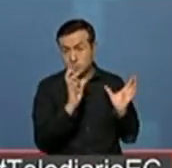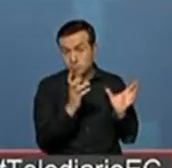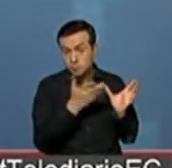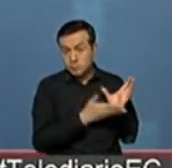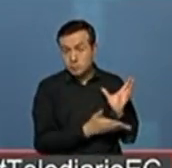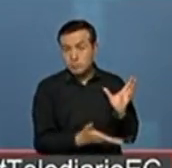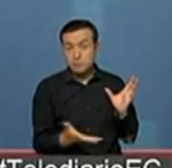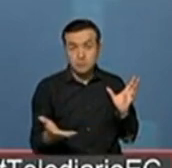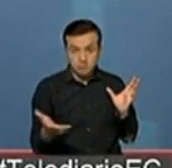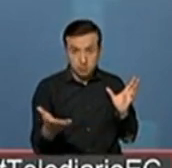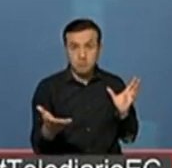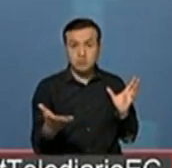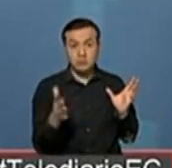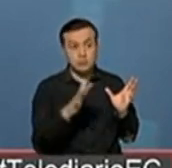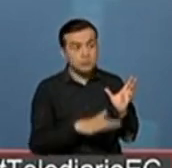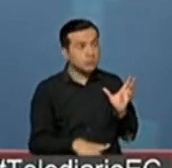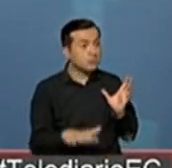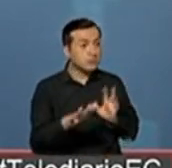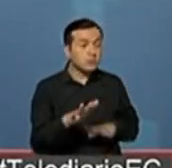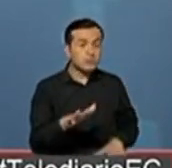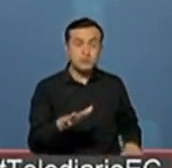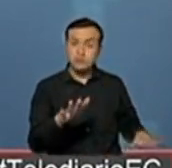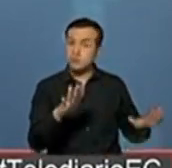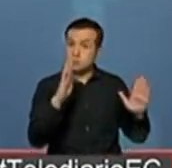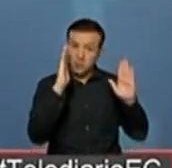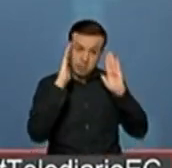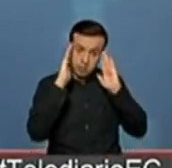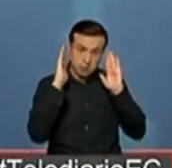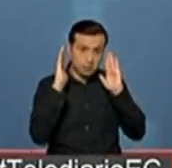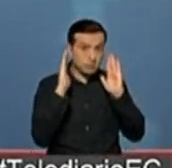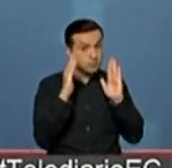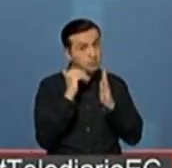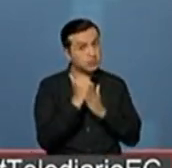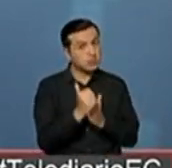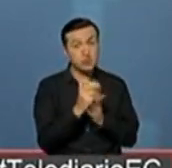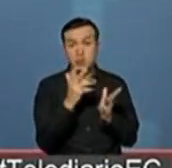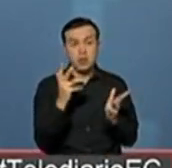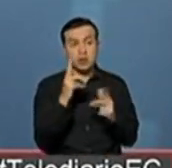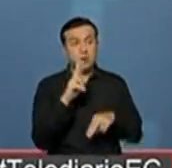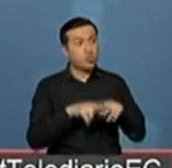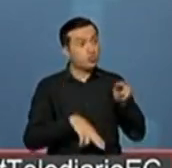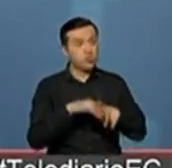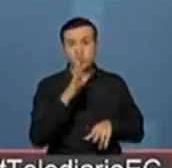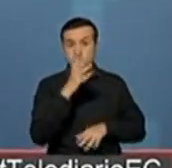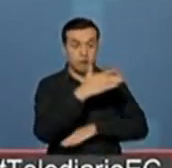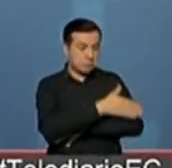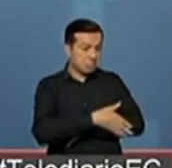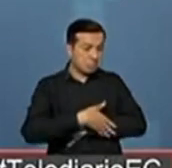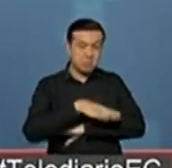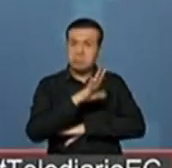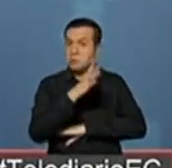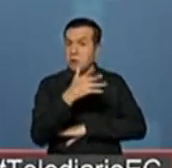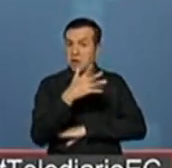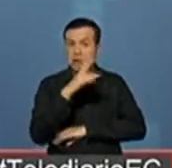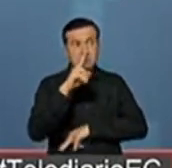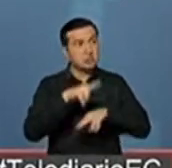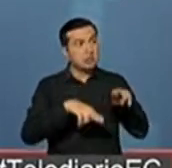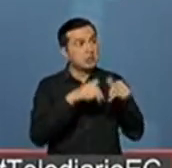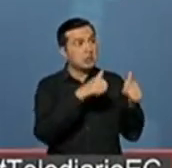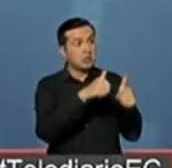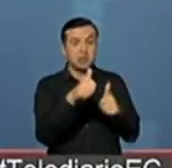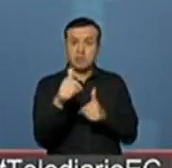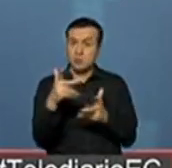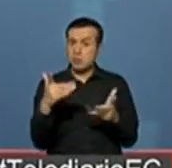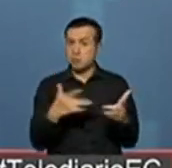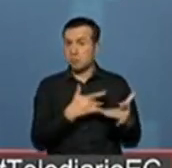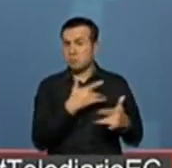país, estas zonas han sido desatendidas y no llegan las obras, no tienen vías, no tienen buena infraestructura. De pronto